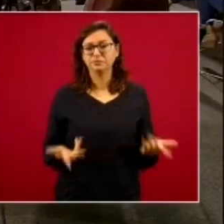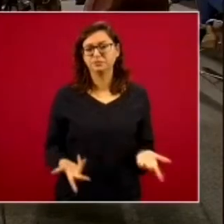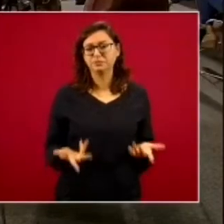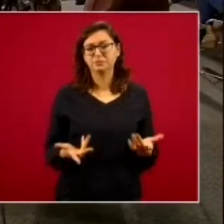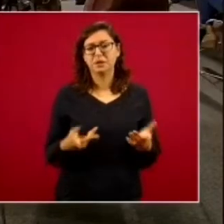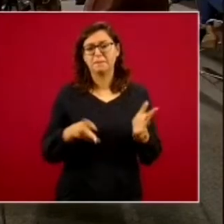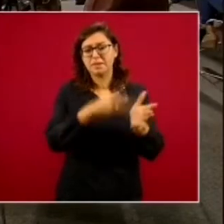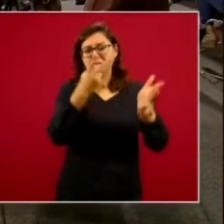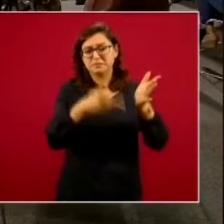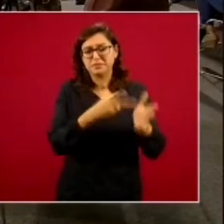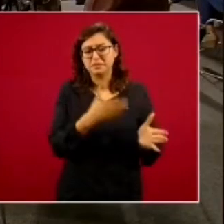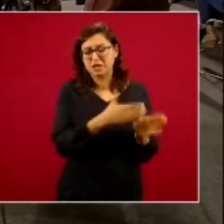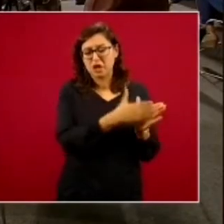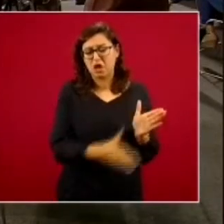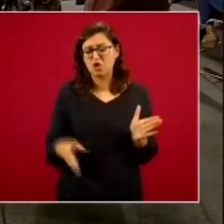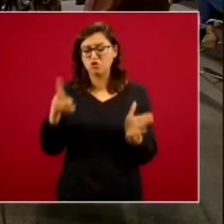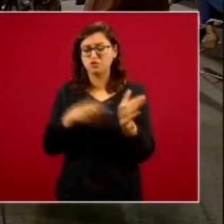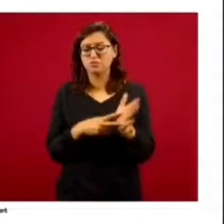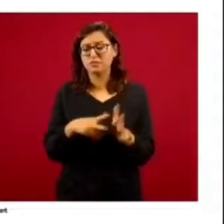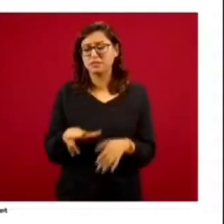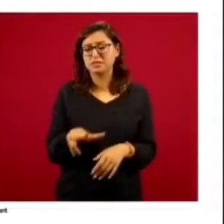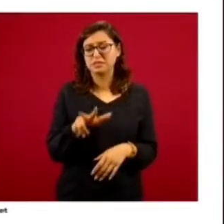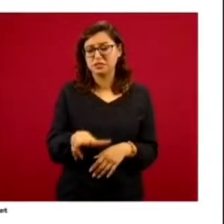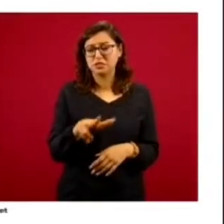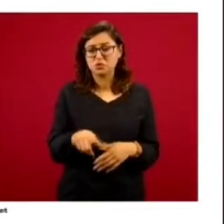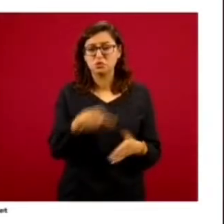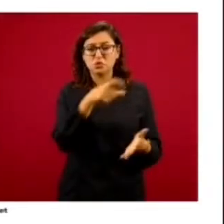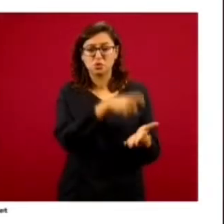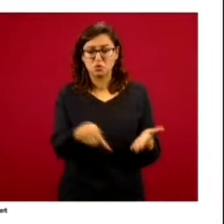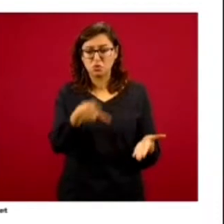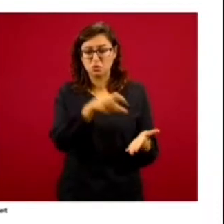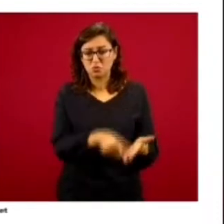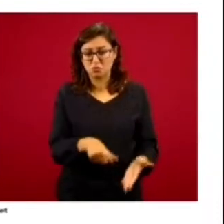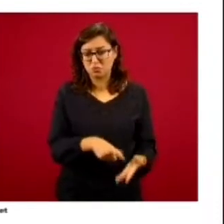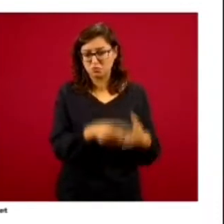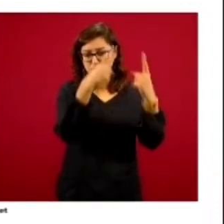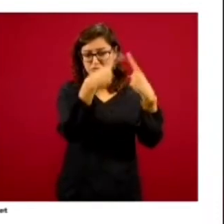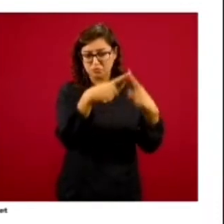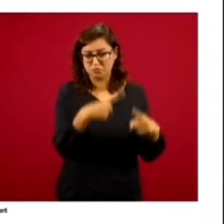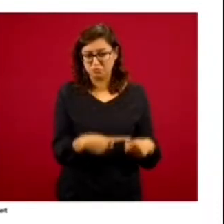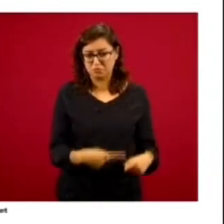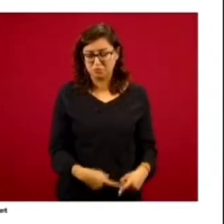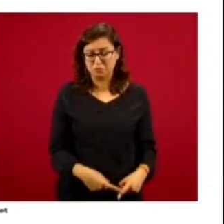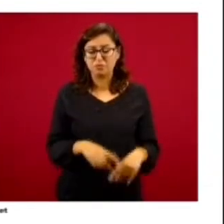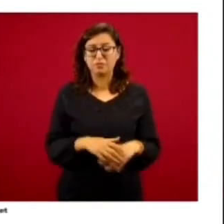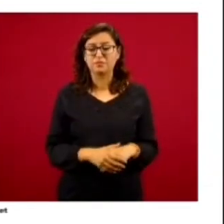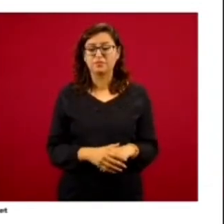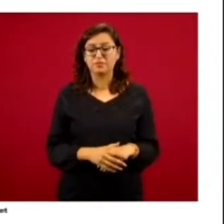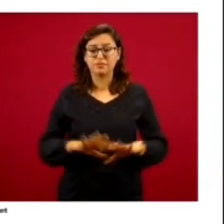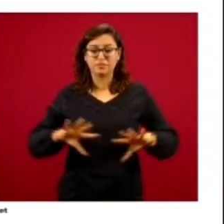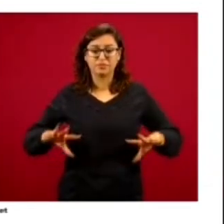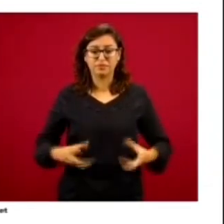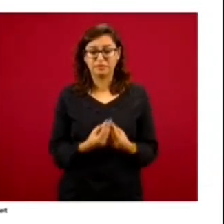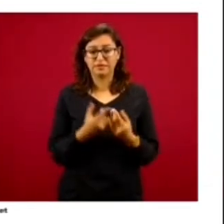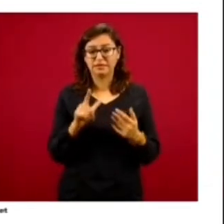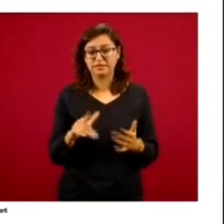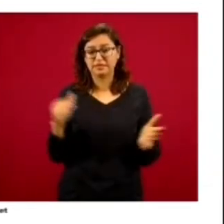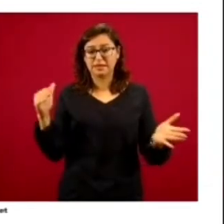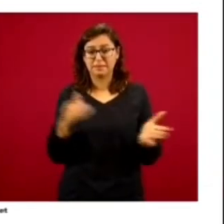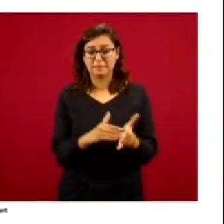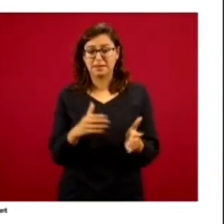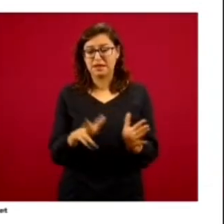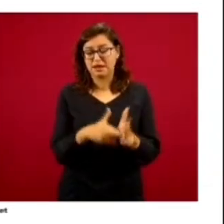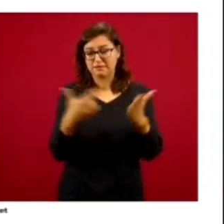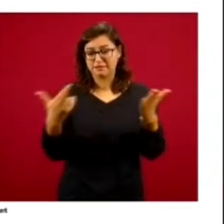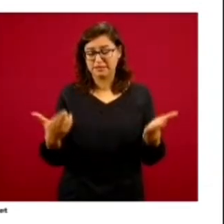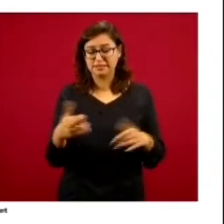de Nexos en lo largo del 2018 recibió la compra de esa edición de los 7,000 ejemplares. Y eso